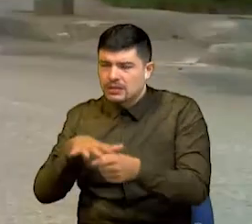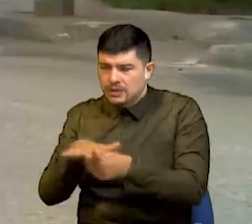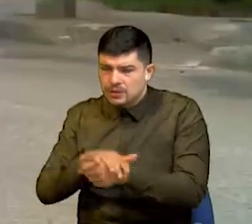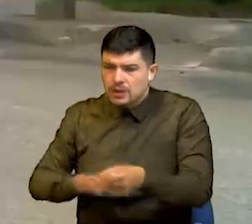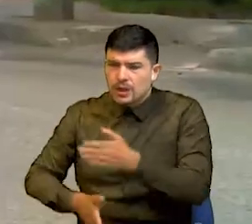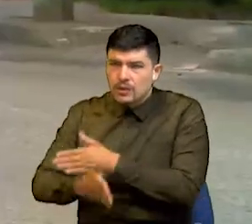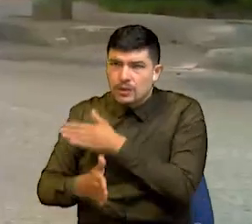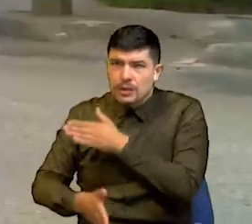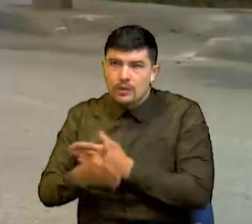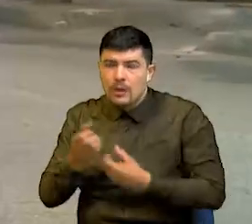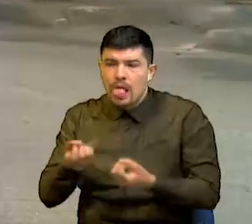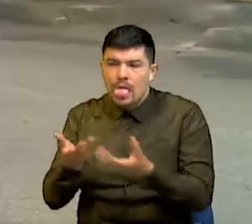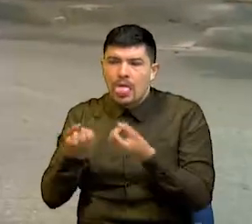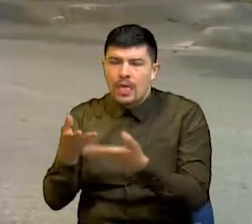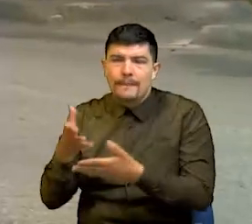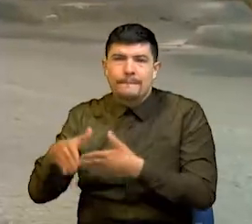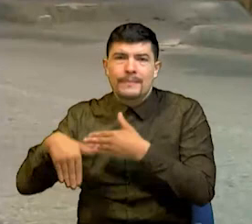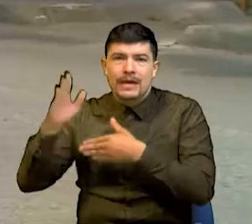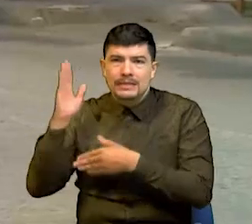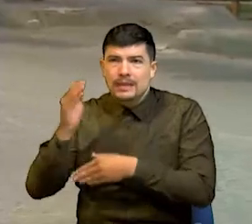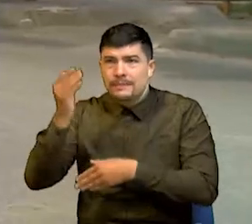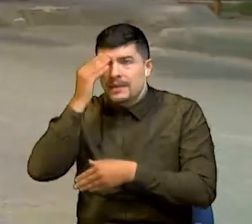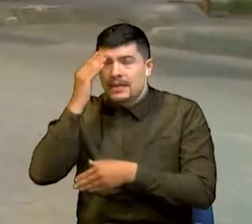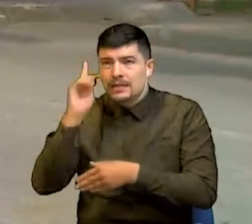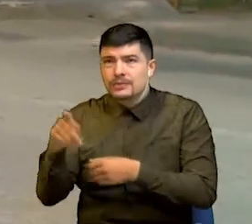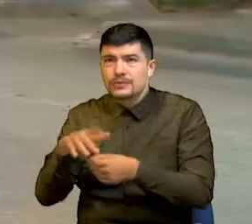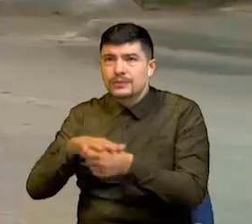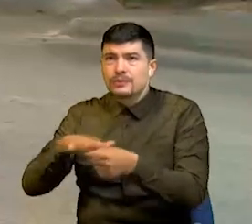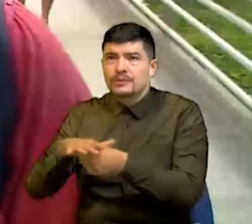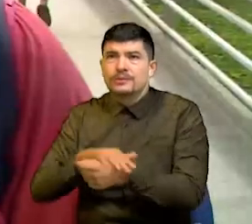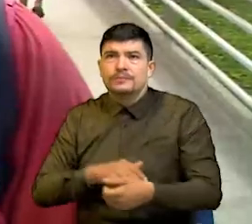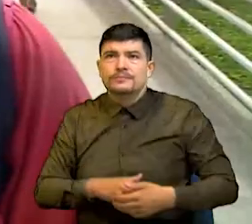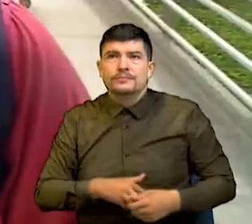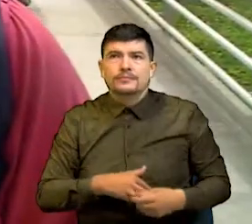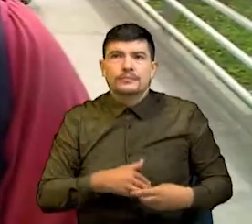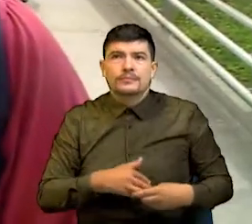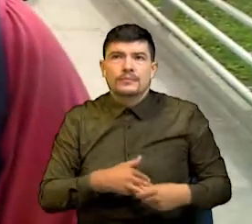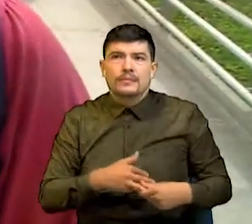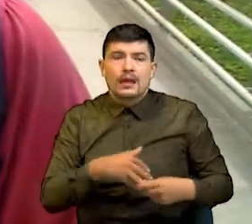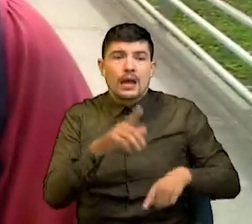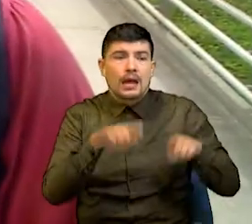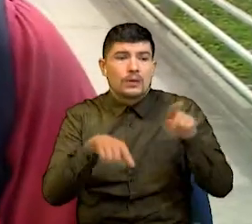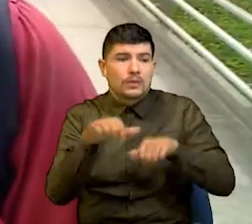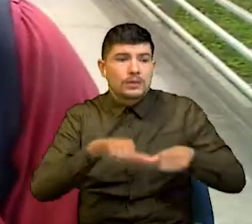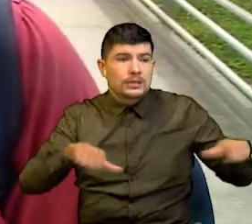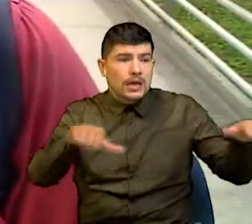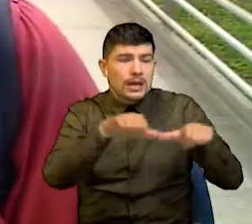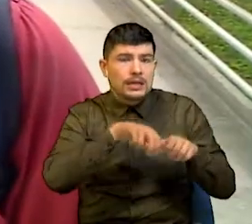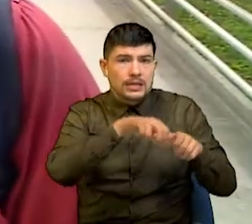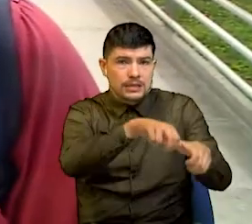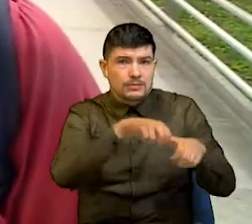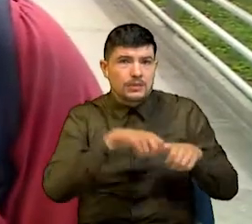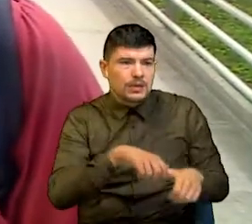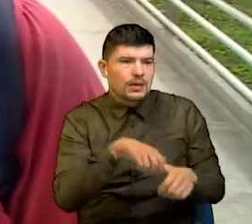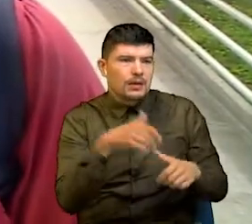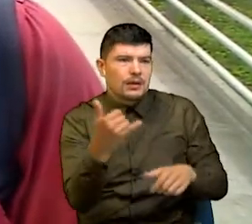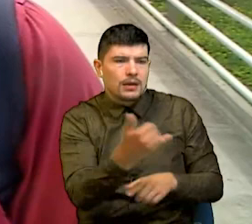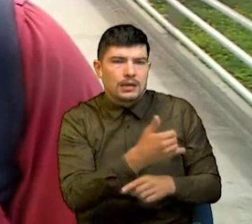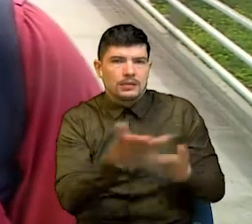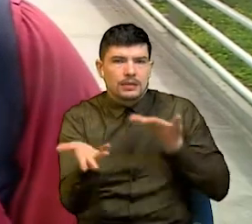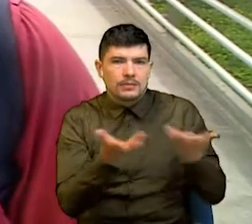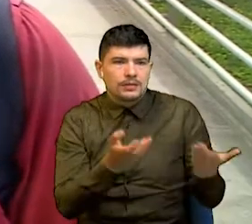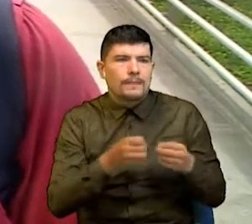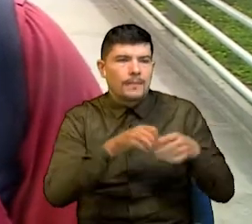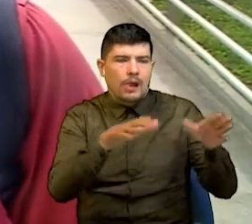continúa alimentando mucho más la piratería está claro que hay zonas donde el transporte de servicio público es prácticamente inexistente